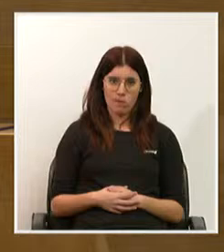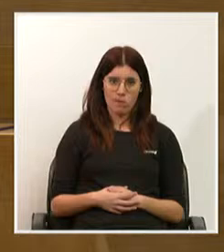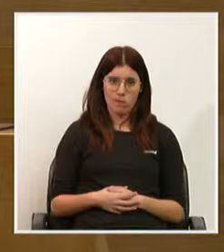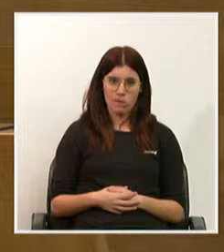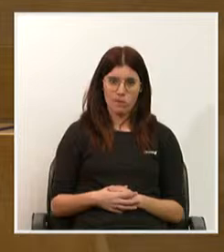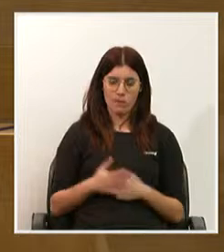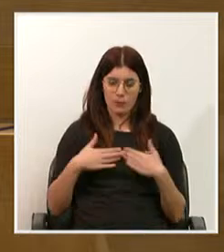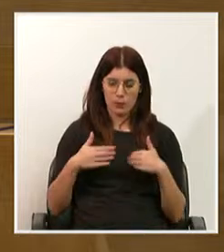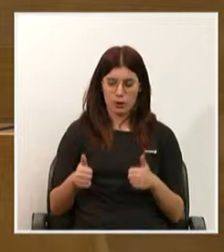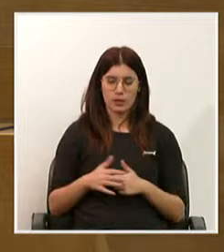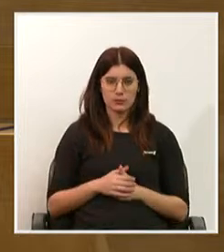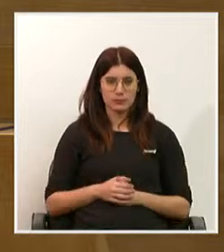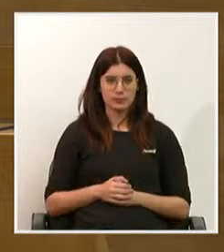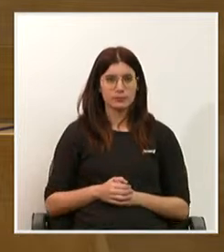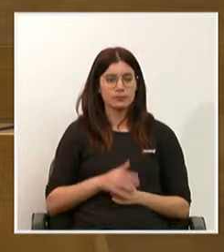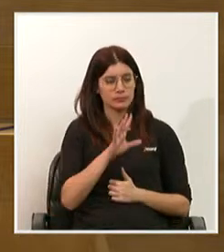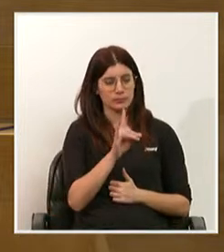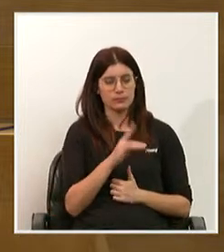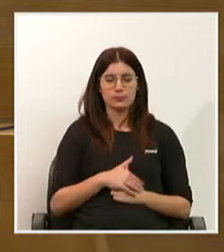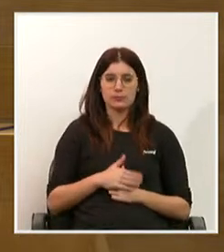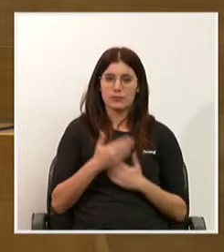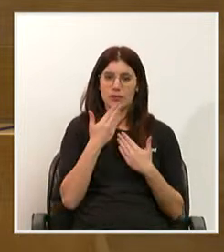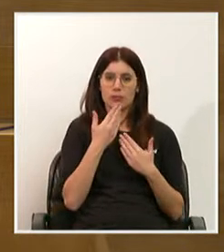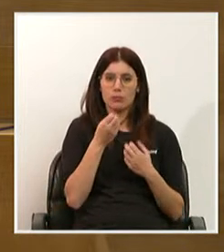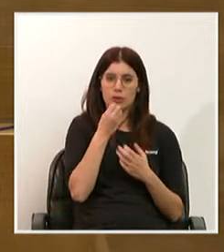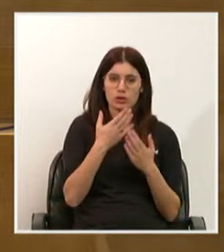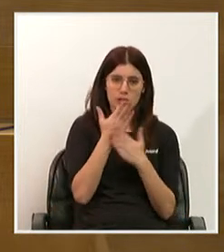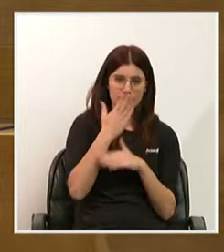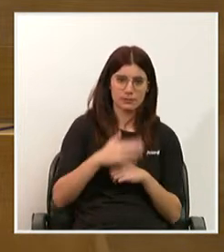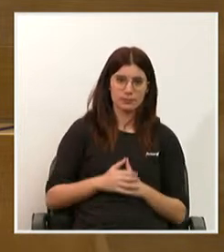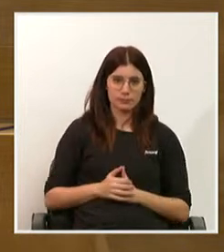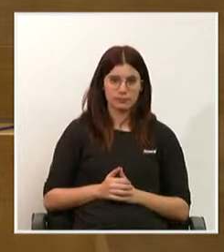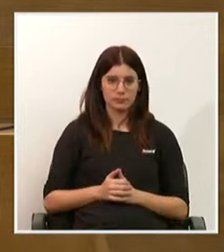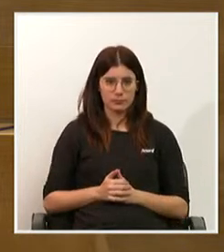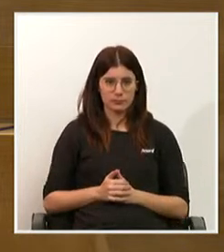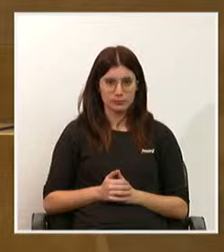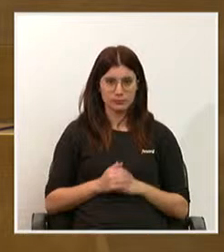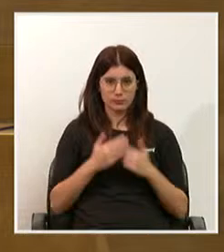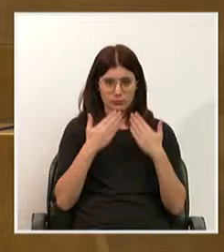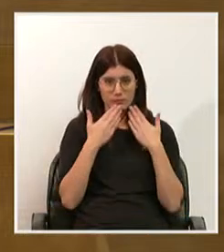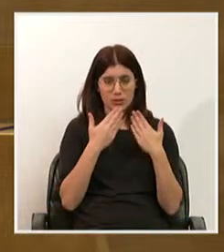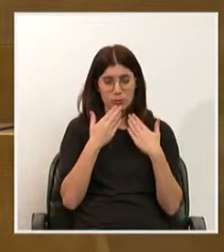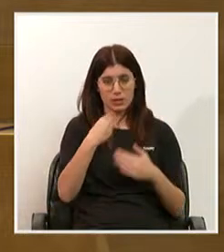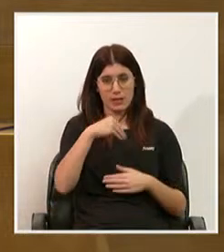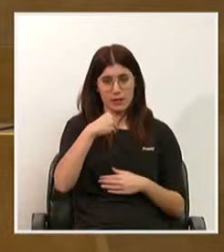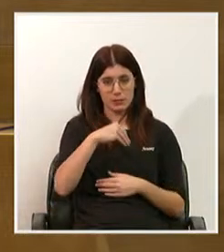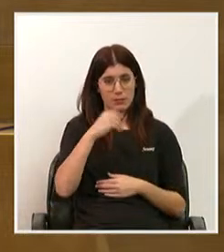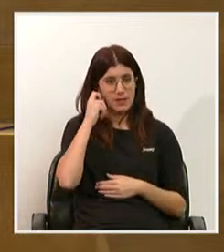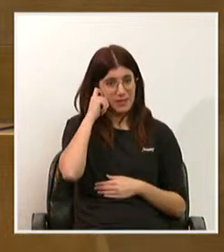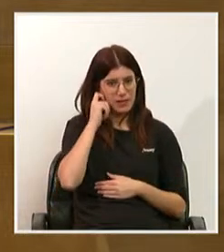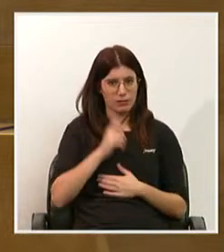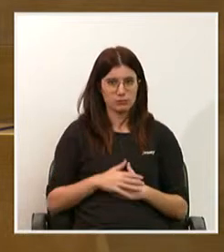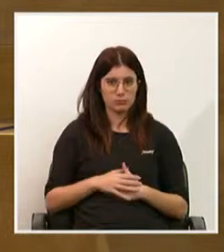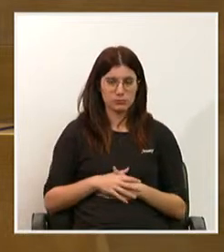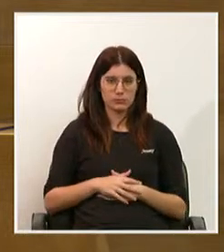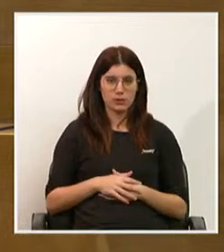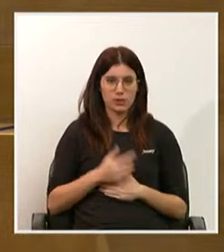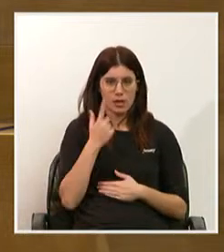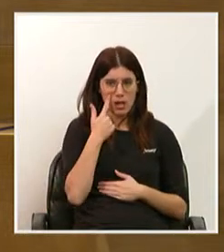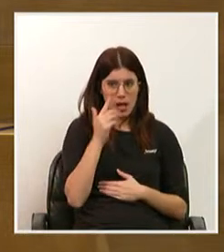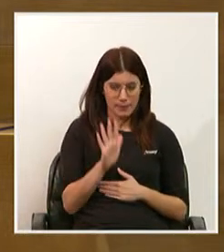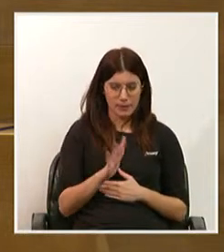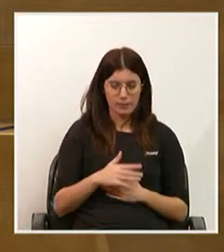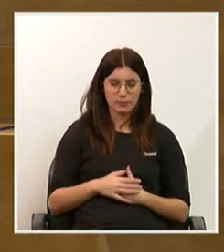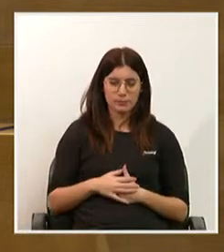Cuando quiera Sí buenos días Muchas gracias presidenta vamos a